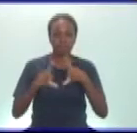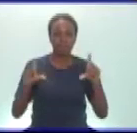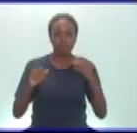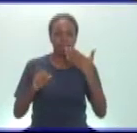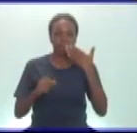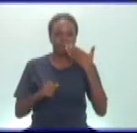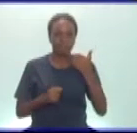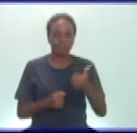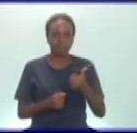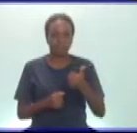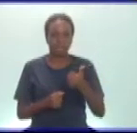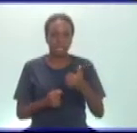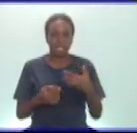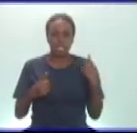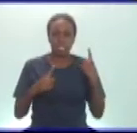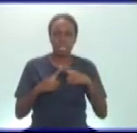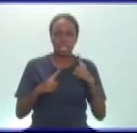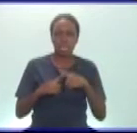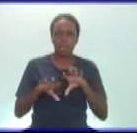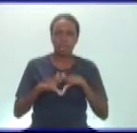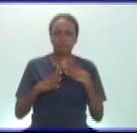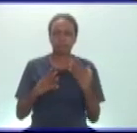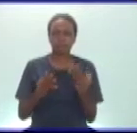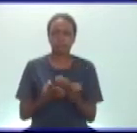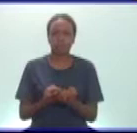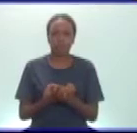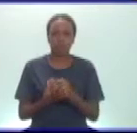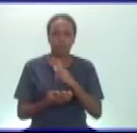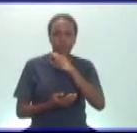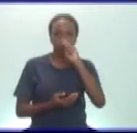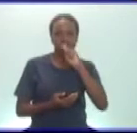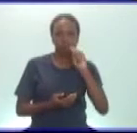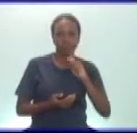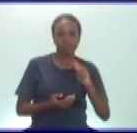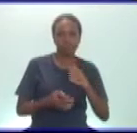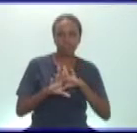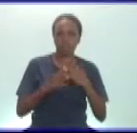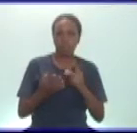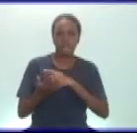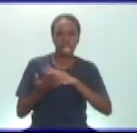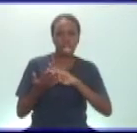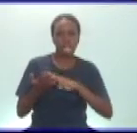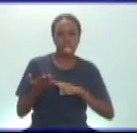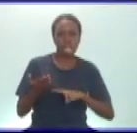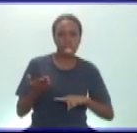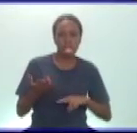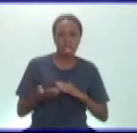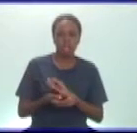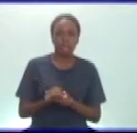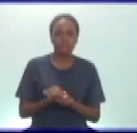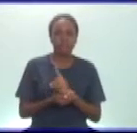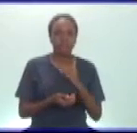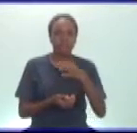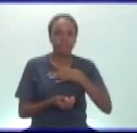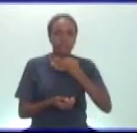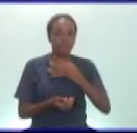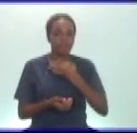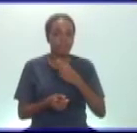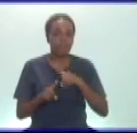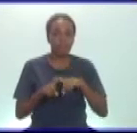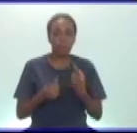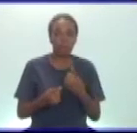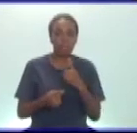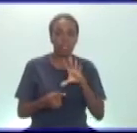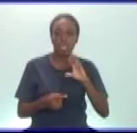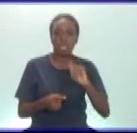cohesión, se ajusta al tema, utiliza los marcadores textuales de la argumentación como el pues, no hay implicación porque no me piden